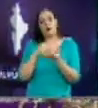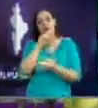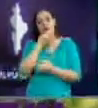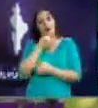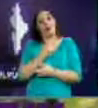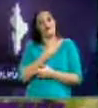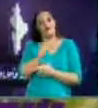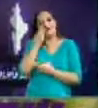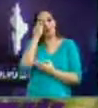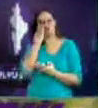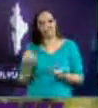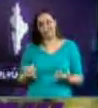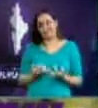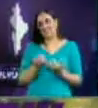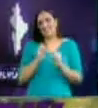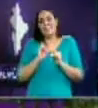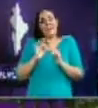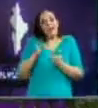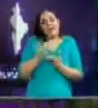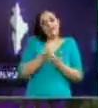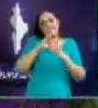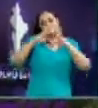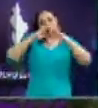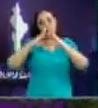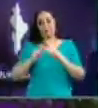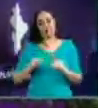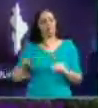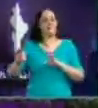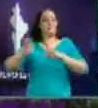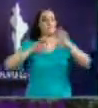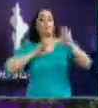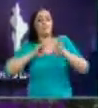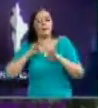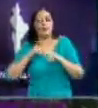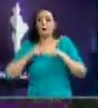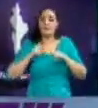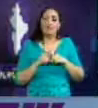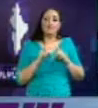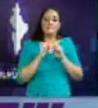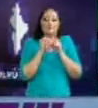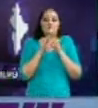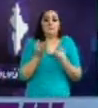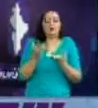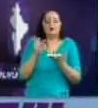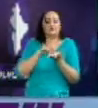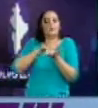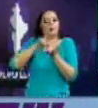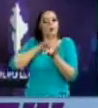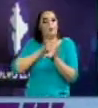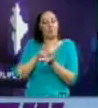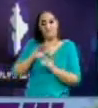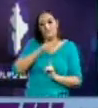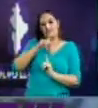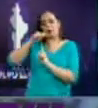se encuentra casi extinto los trabajos de las diferentes corporaciones continuarán el día de hoy con el apoyo del helicóptero